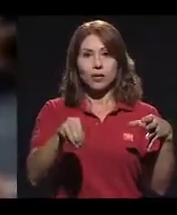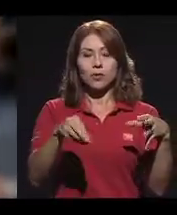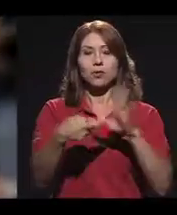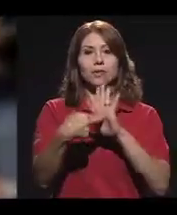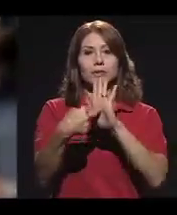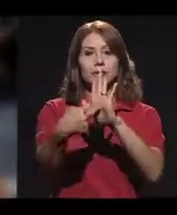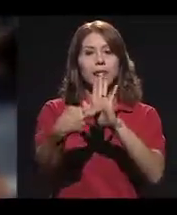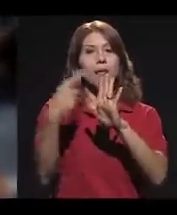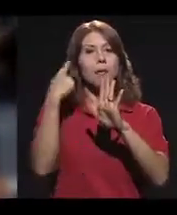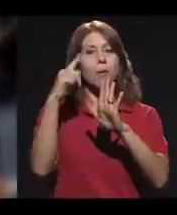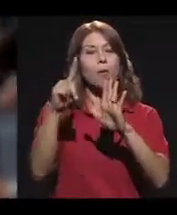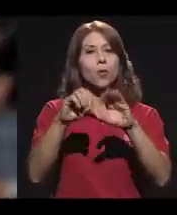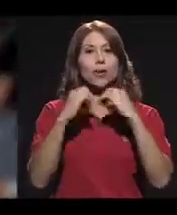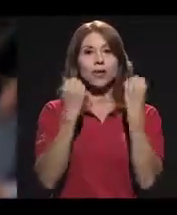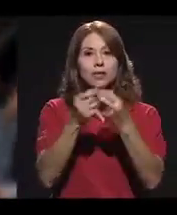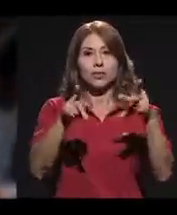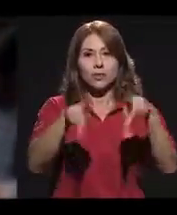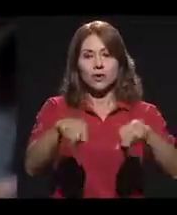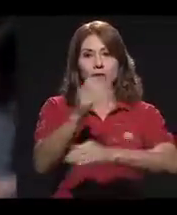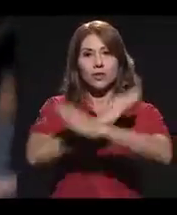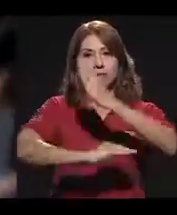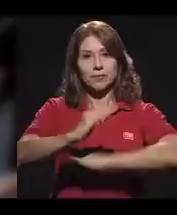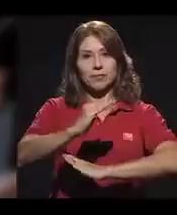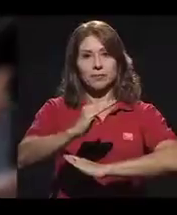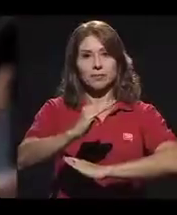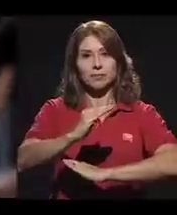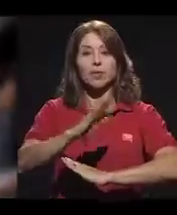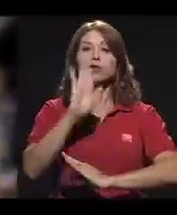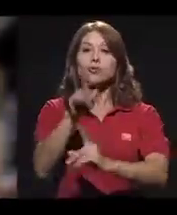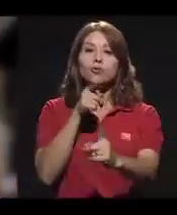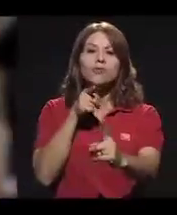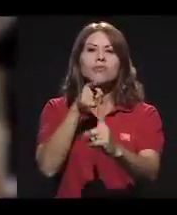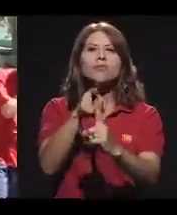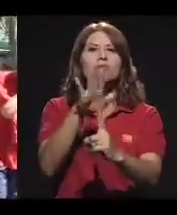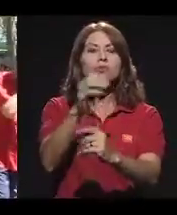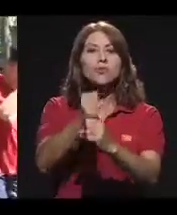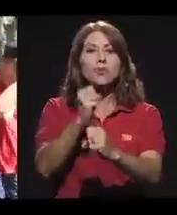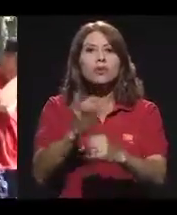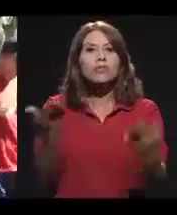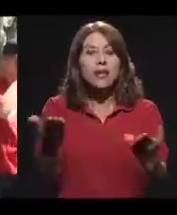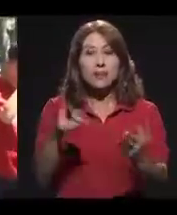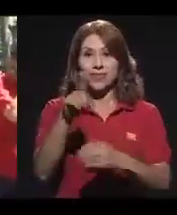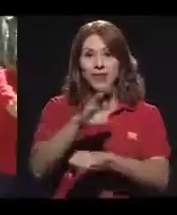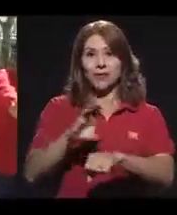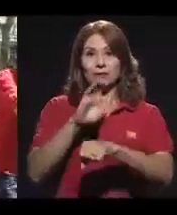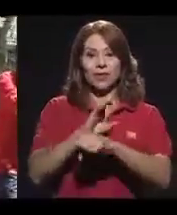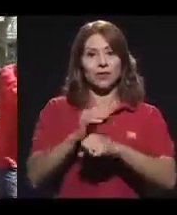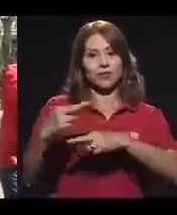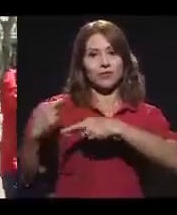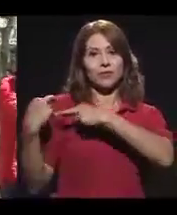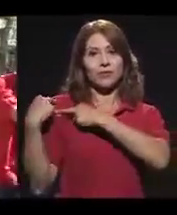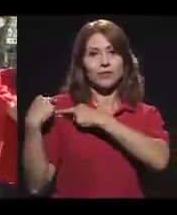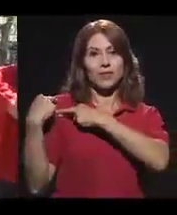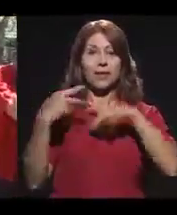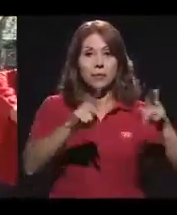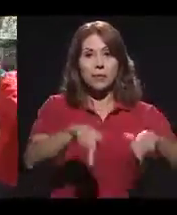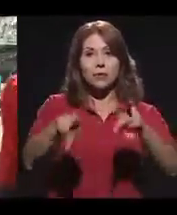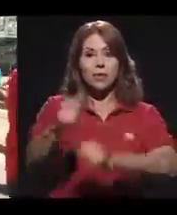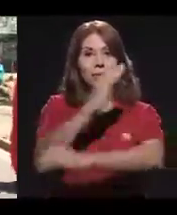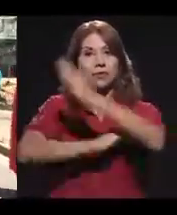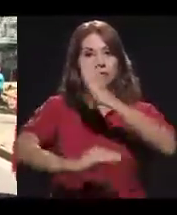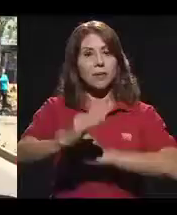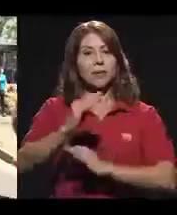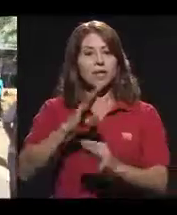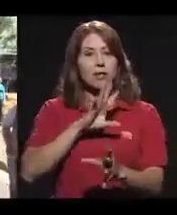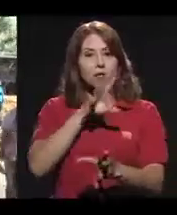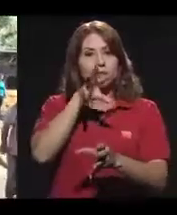organizaciones de personas con discapacidad. Entre sus fines y funciones, el CONAPDIS es el encargado de promover la incorporación plena de la